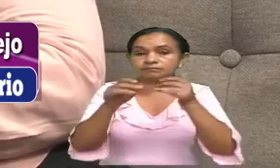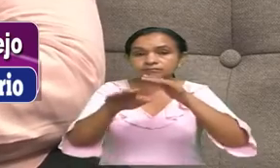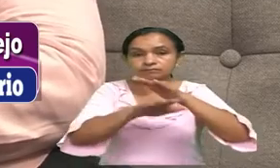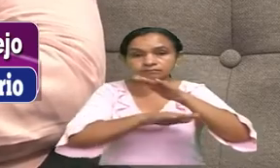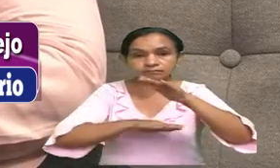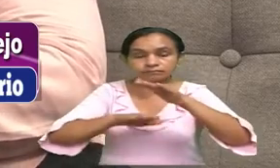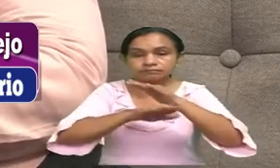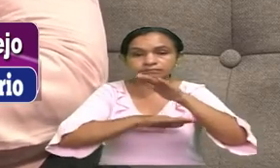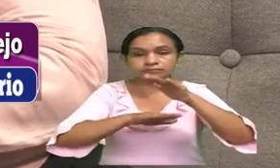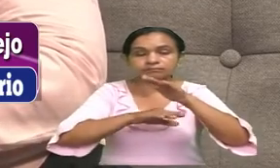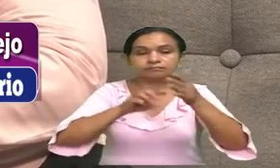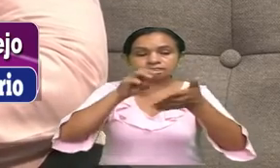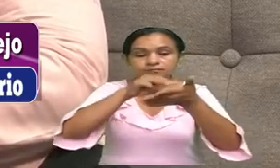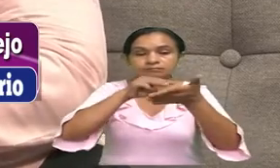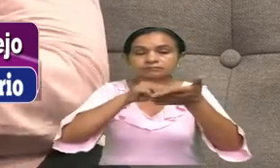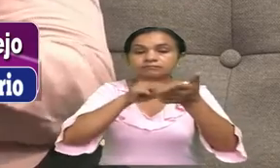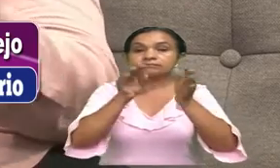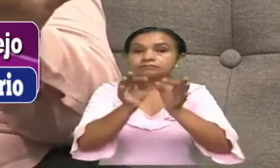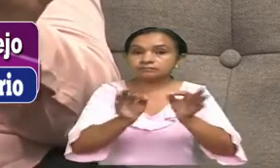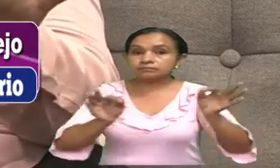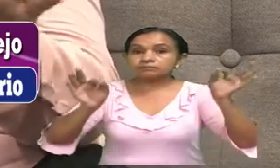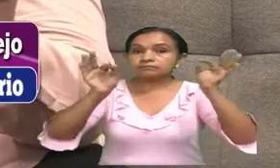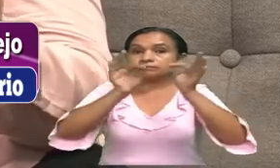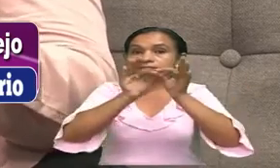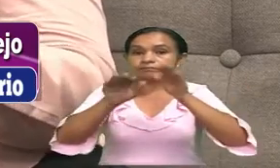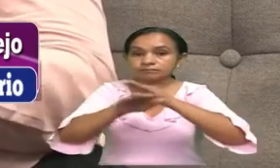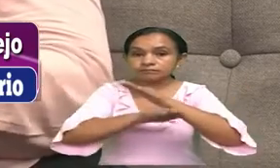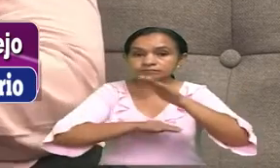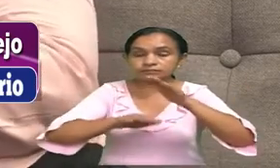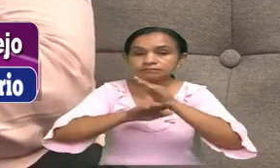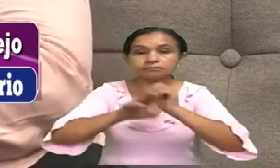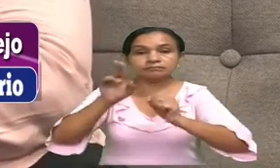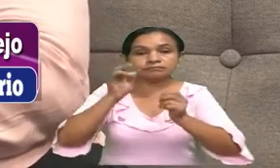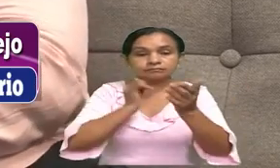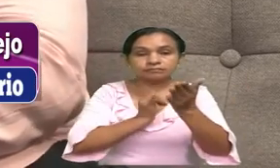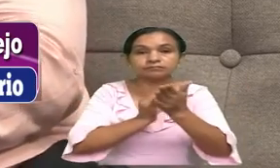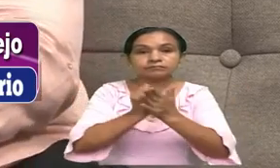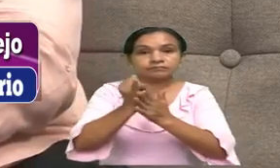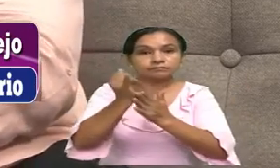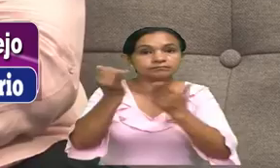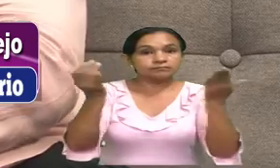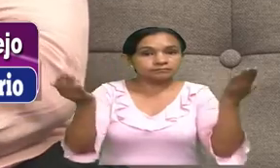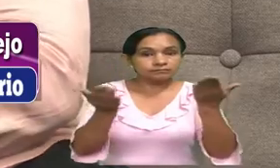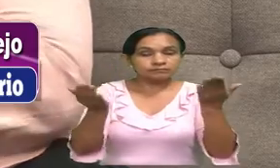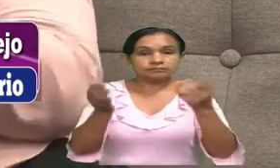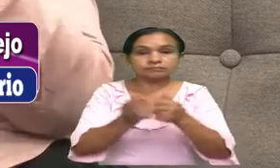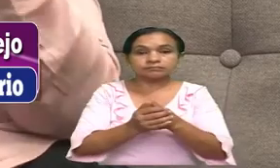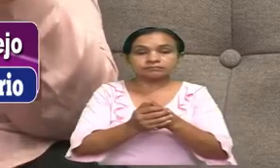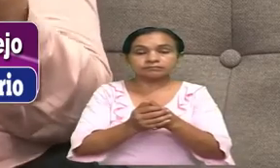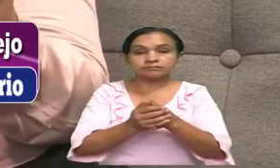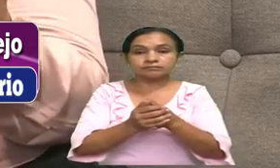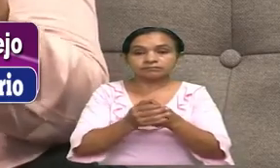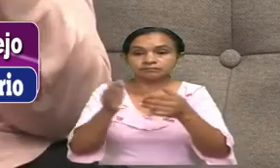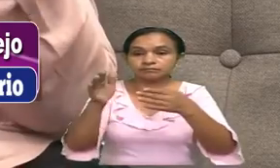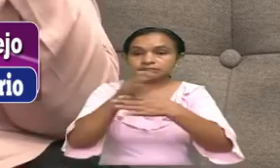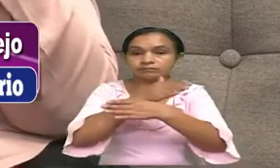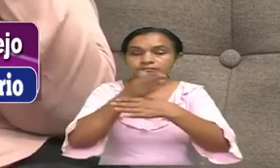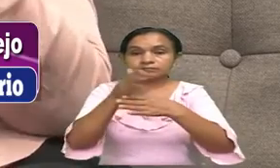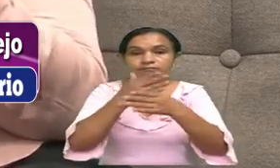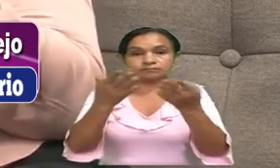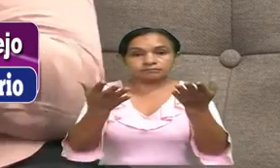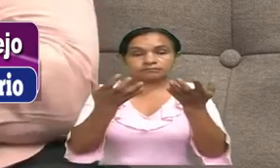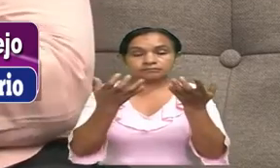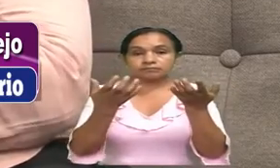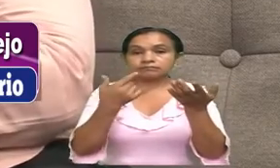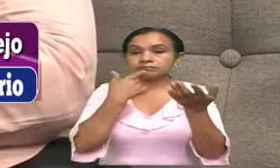como matemática es muy importante, porque es la base también para las investigaciones. Hay una serie de demandas, sí, porque claro,